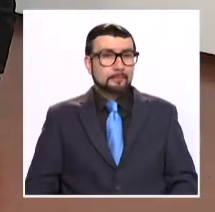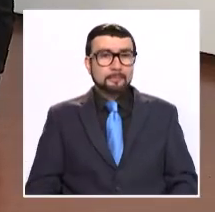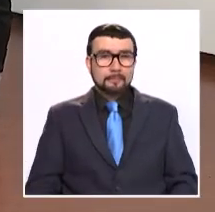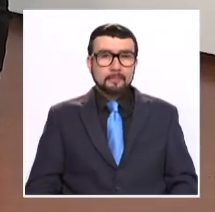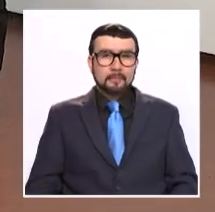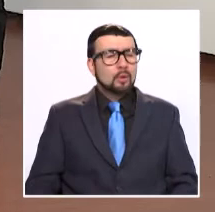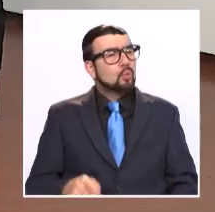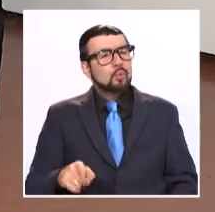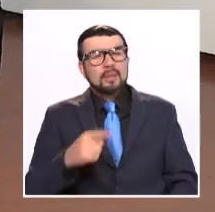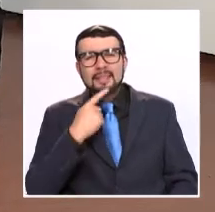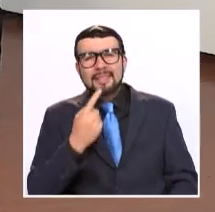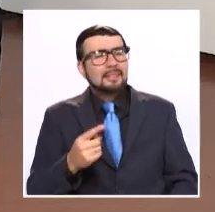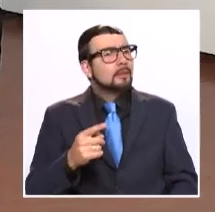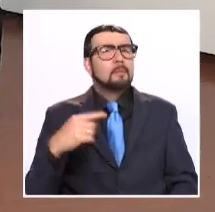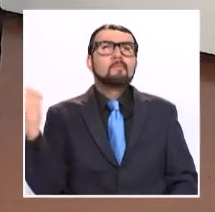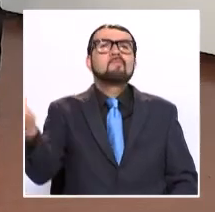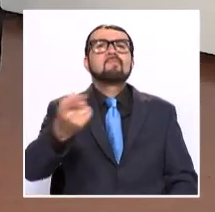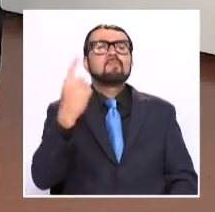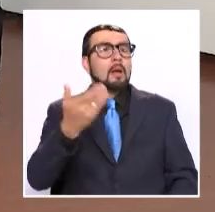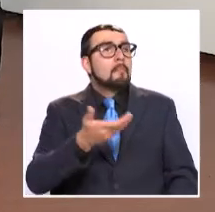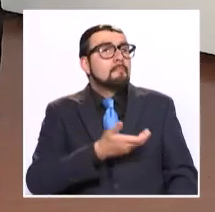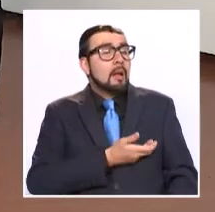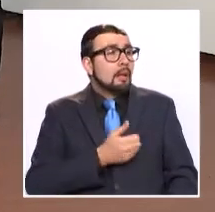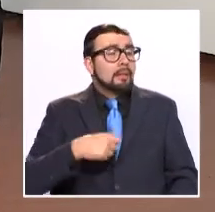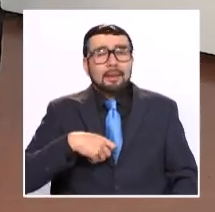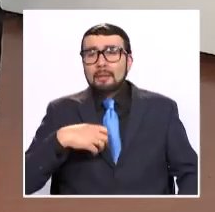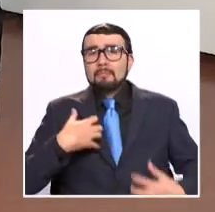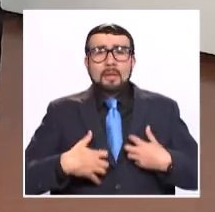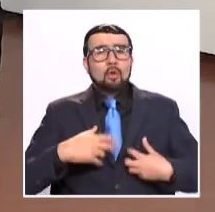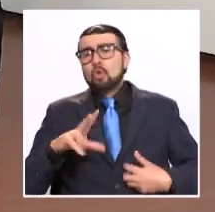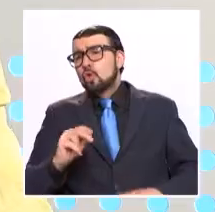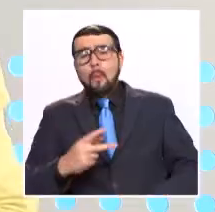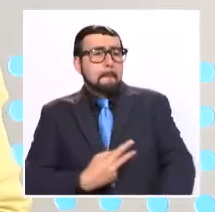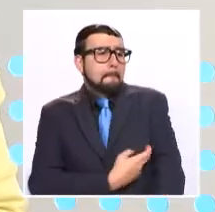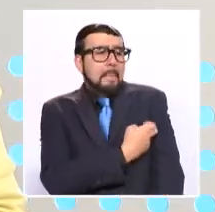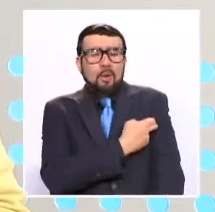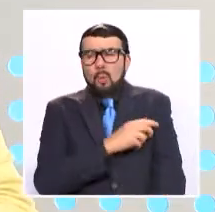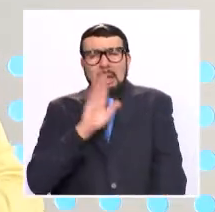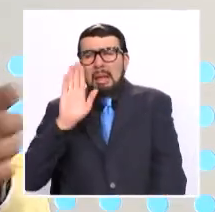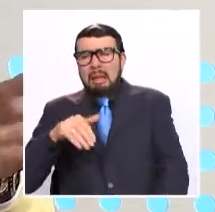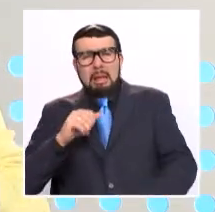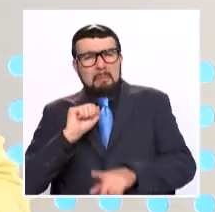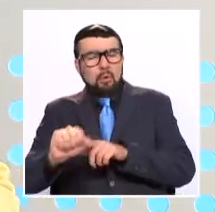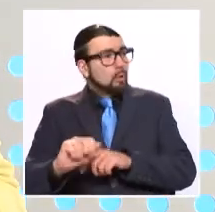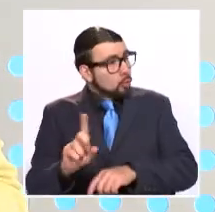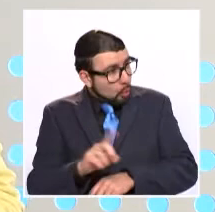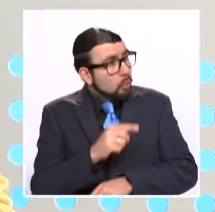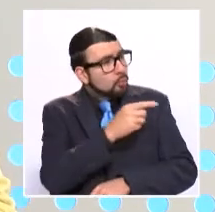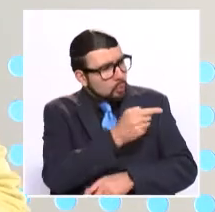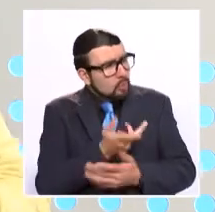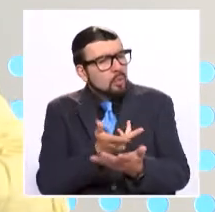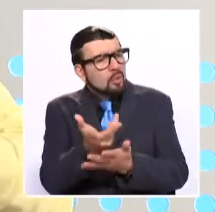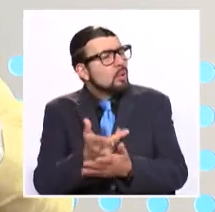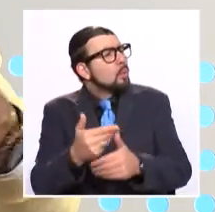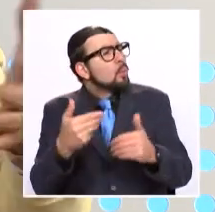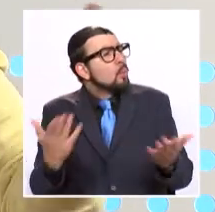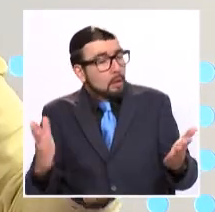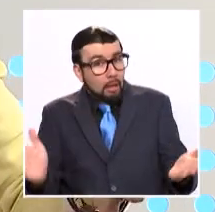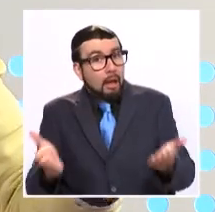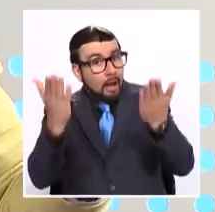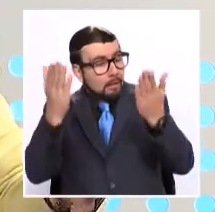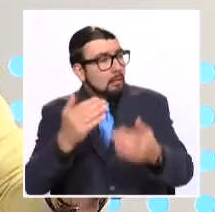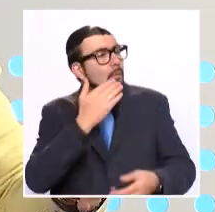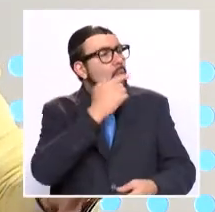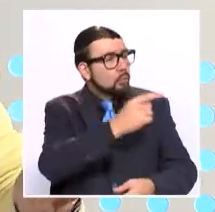¿Tú qué le dirías a tantas mamás que tienen miedo, que no vacunan, que no le prestan importancia, que eso no vale la pena y en fin? ¿Y tú qué vives en ese